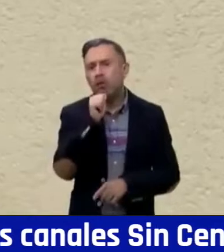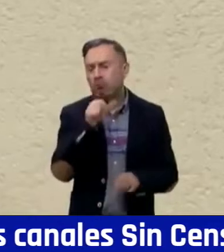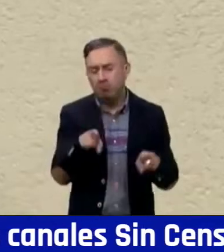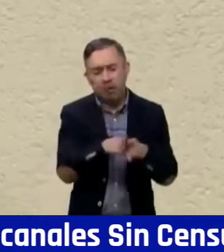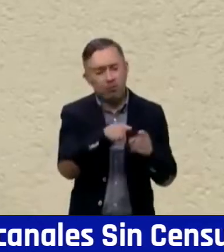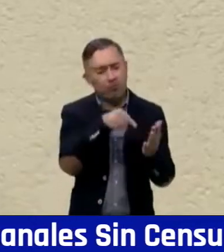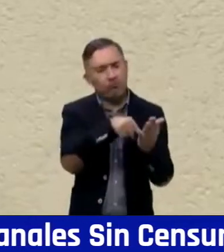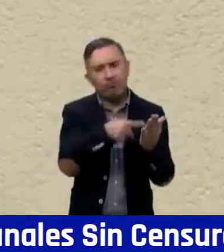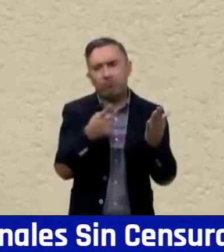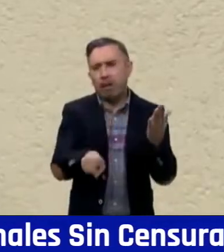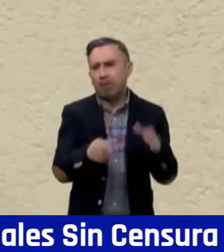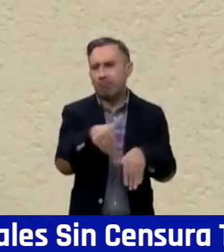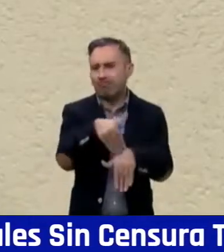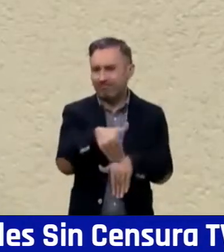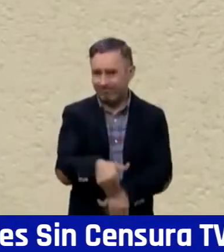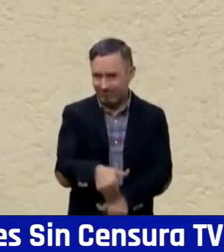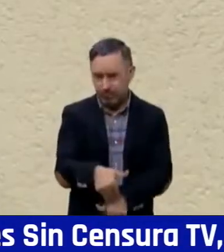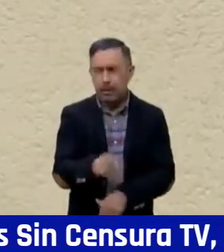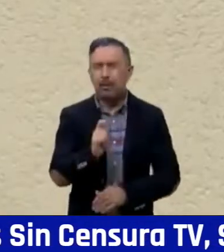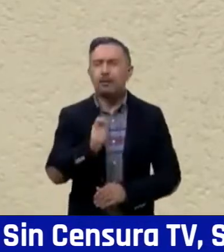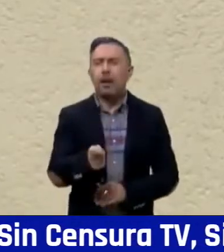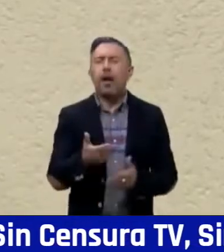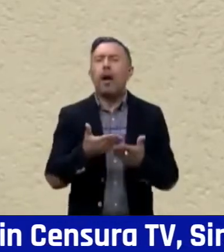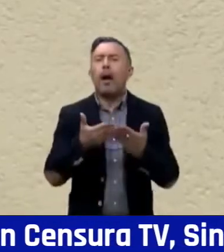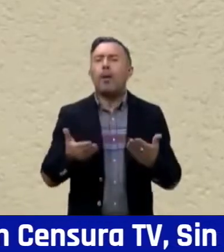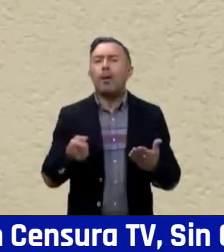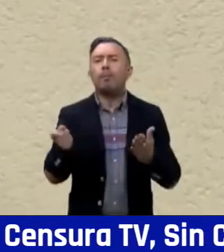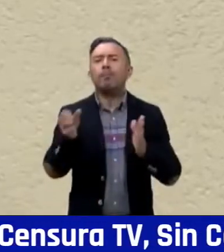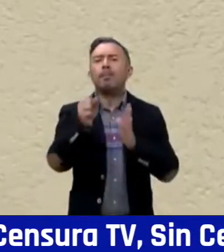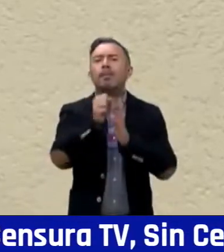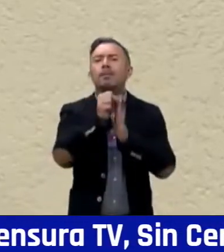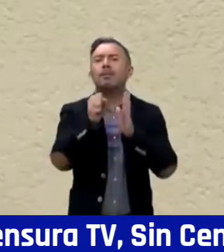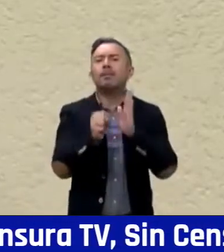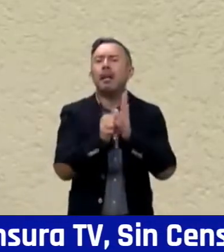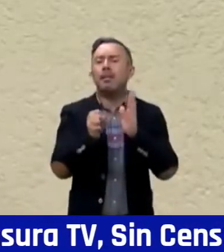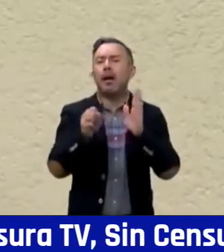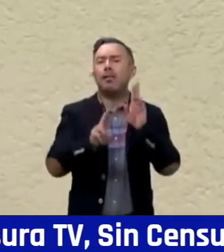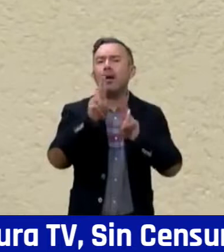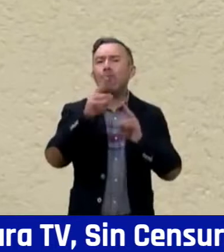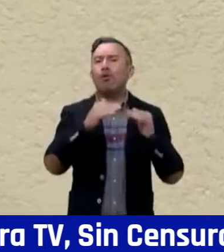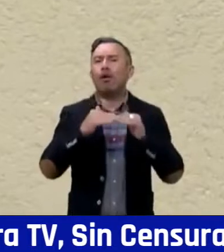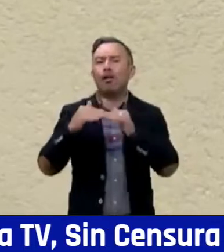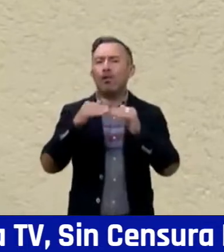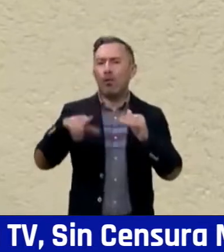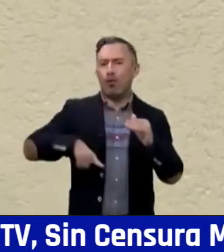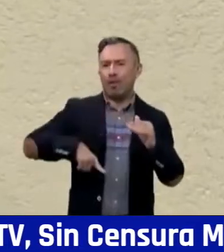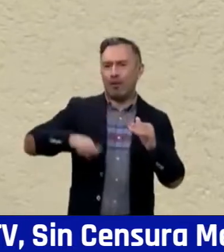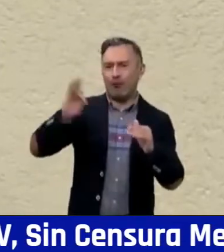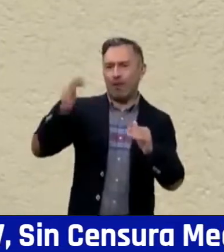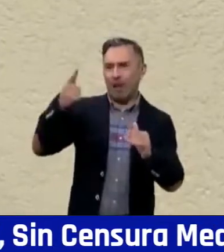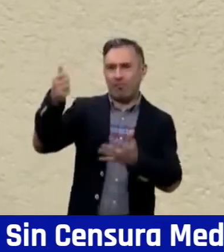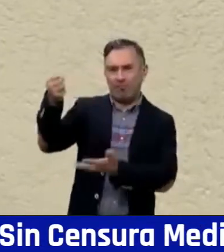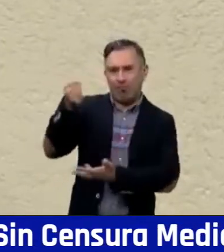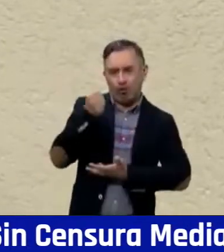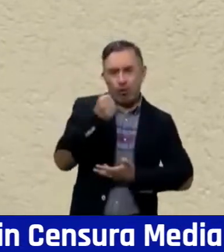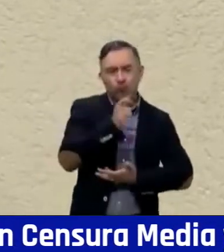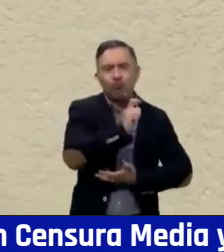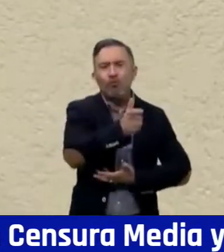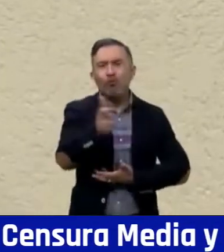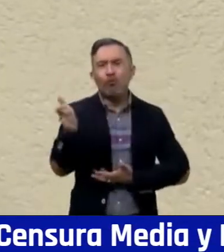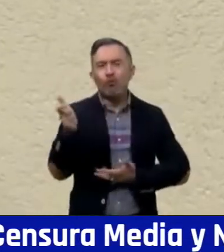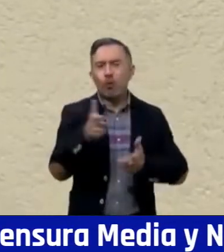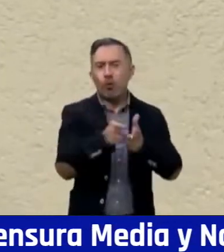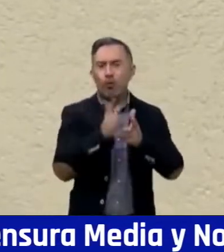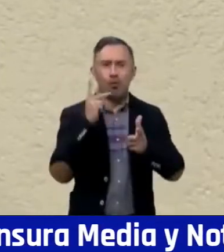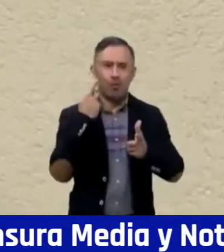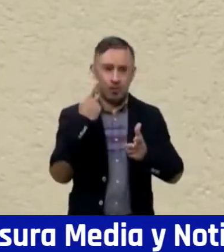una reflexión sobre la importancia del financiamiento público en nuestro sistema democrático, especialmente ante las reiteradas menciones que se